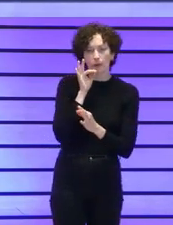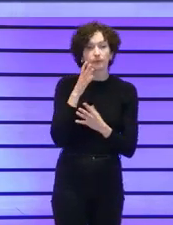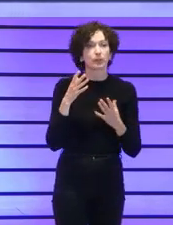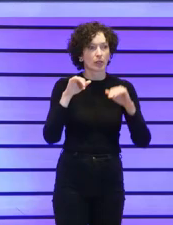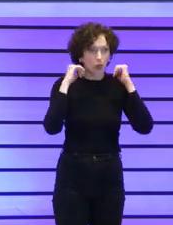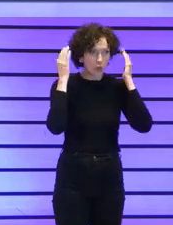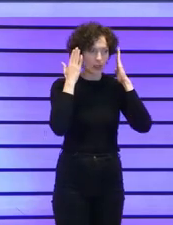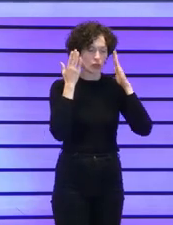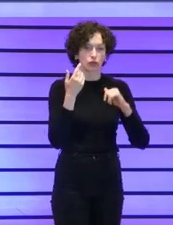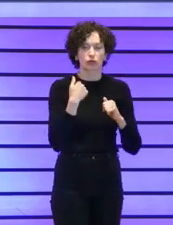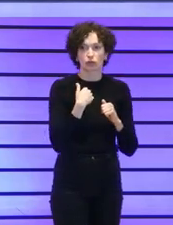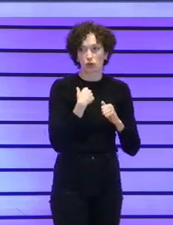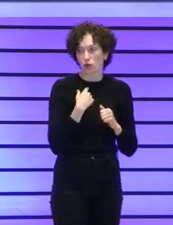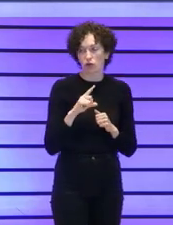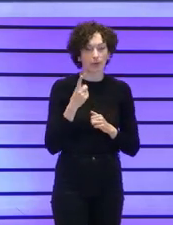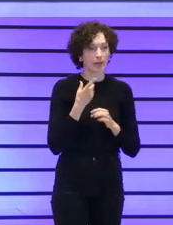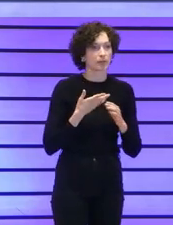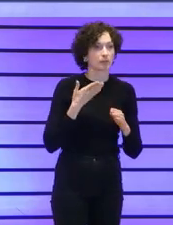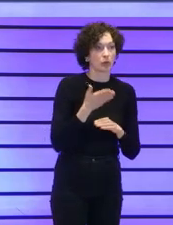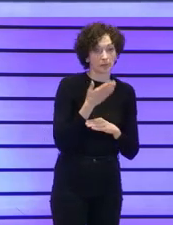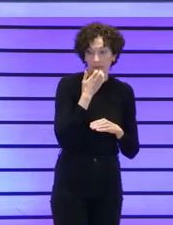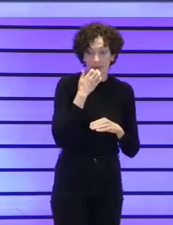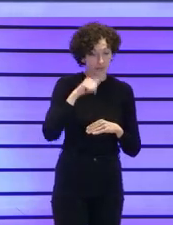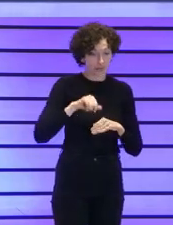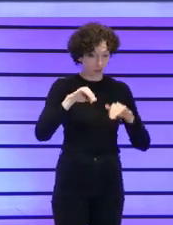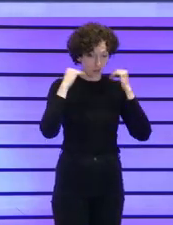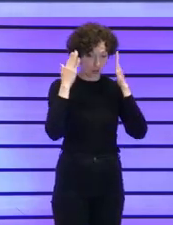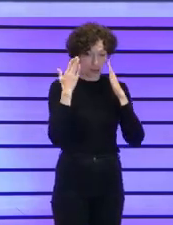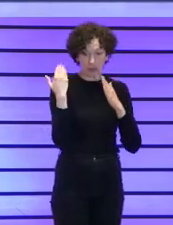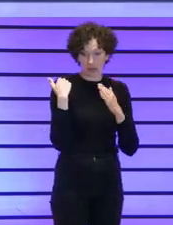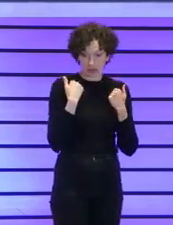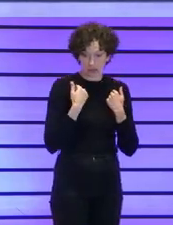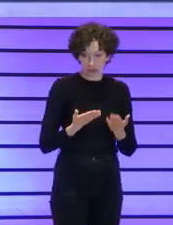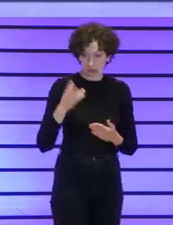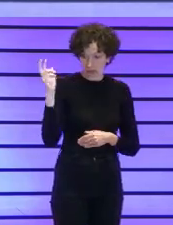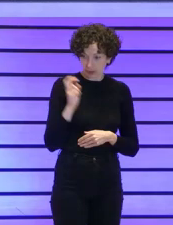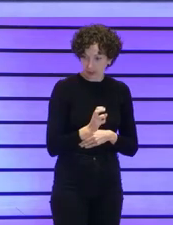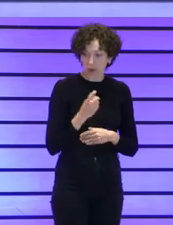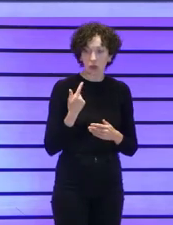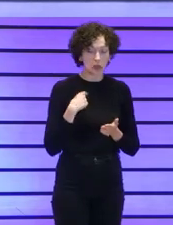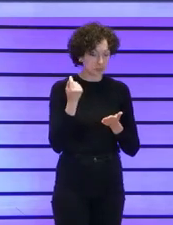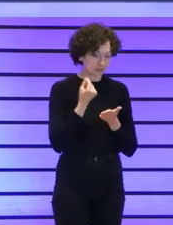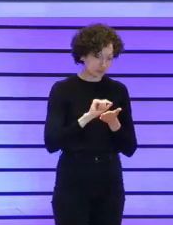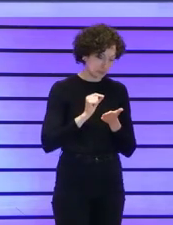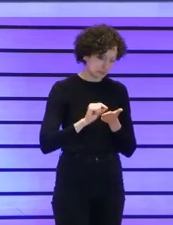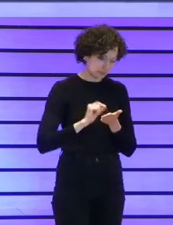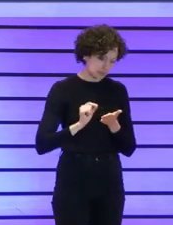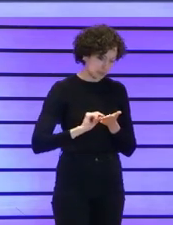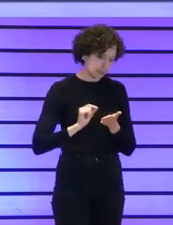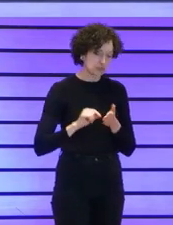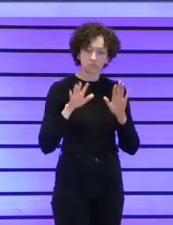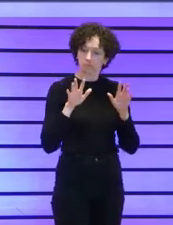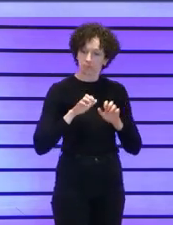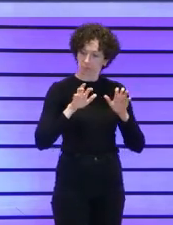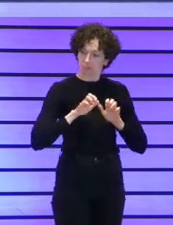congresos vamos, yo fundamentalmente he venido a este congreso ayer a primera hora y me he dedicado a tomar apuntes y me he dedicado a